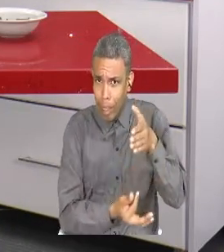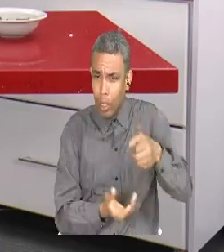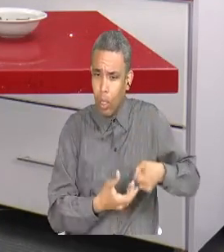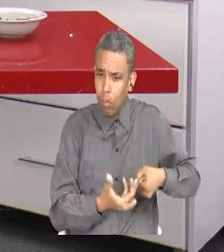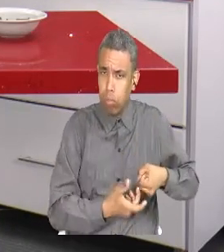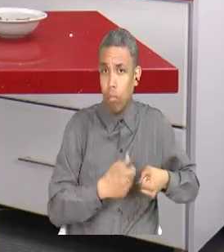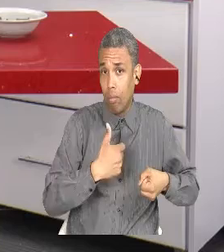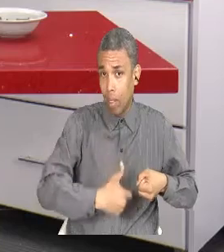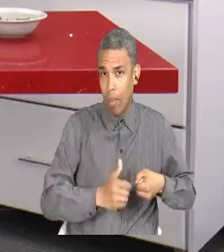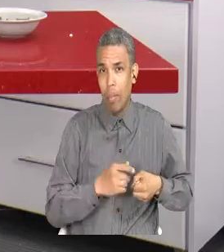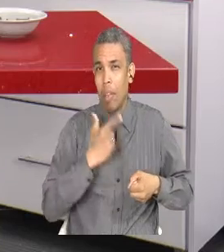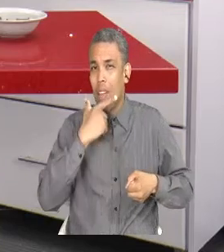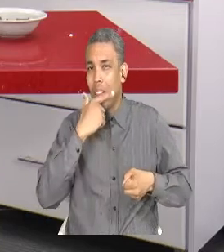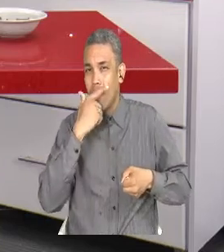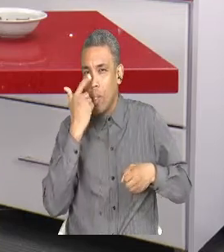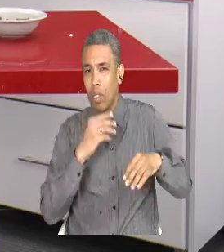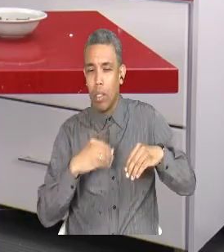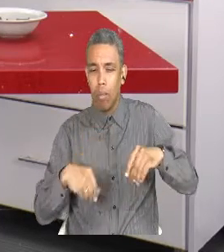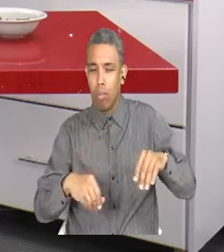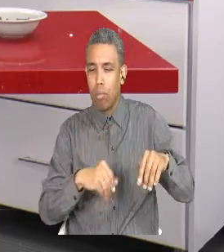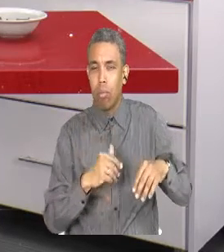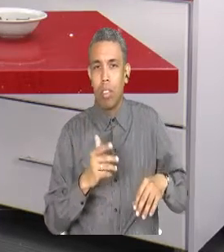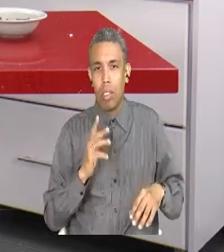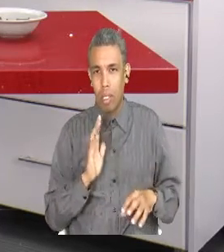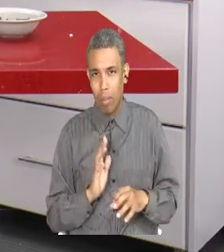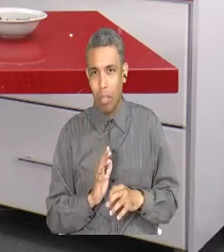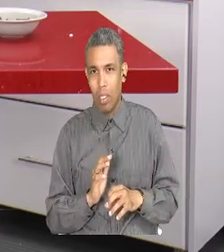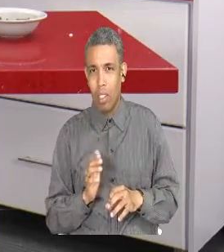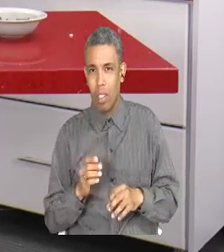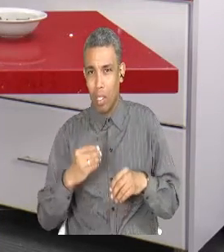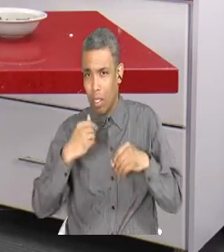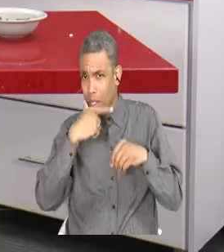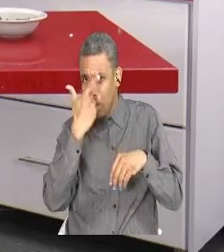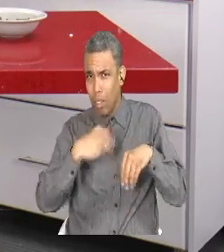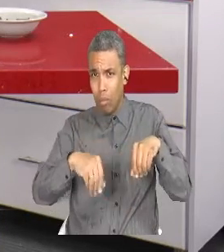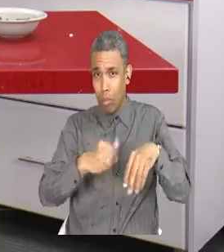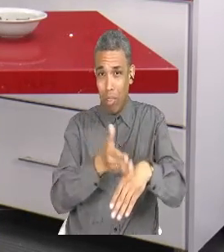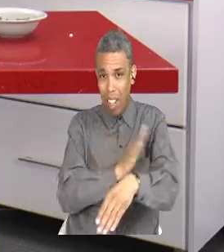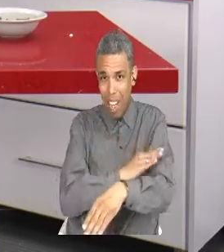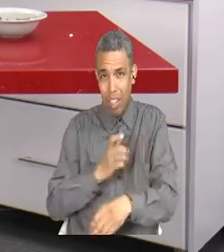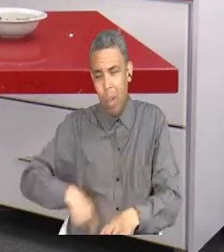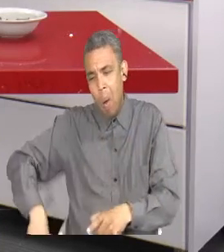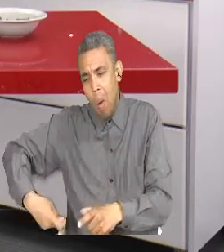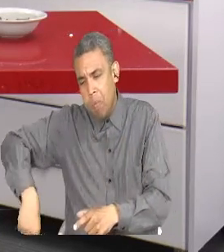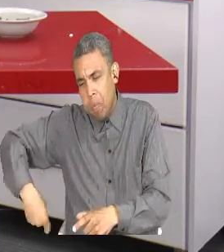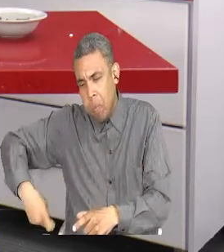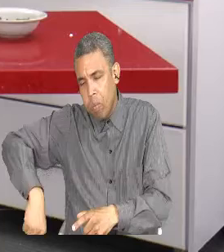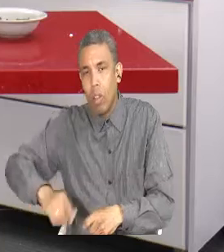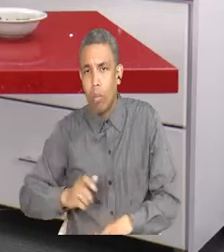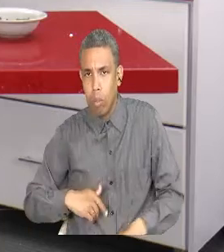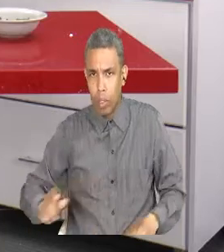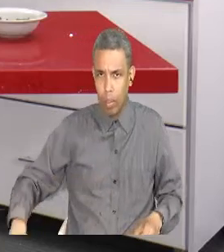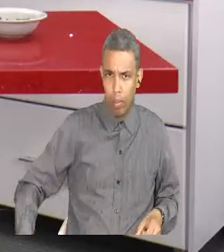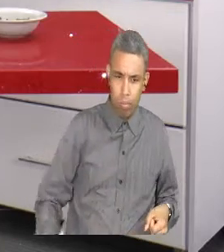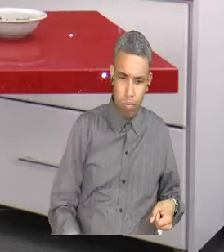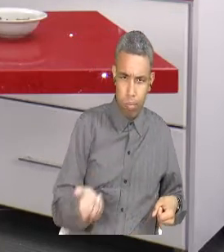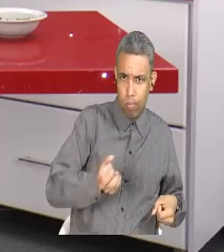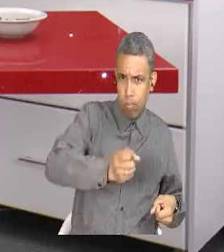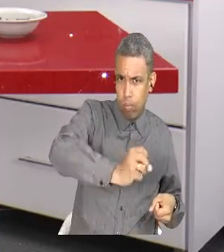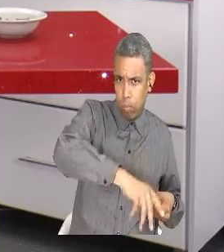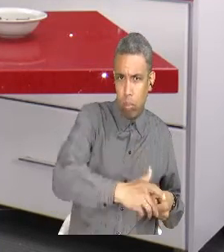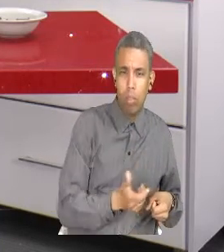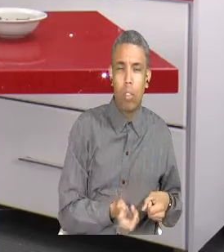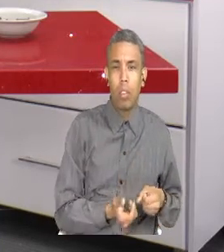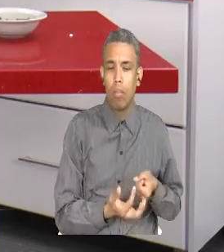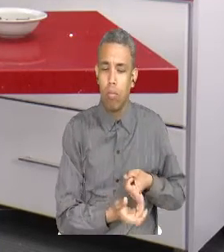bañar con la témpora el helado, freírlo y una vez ensamblar y llevar a la mesa, en el caso de los restaurantes. Sí. Para